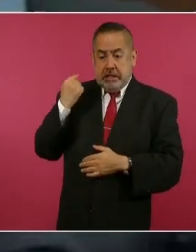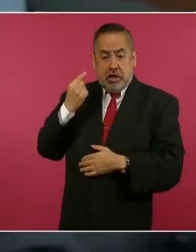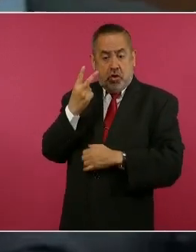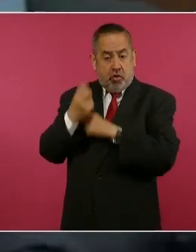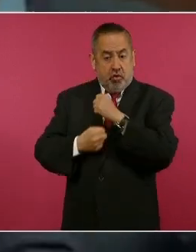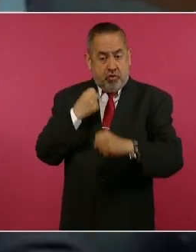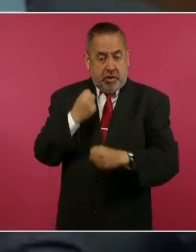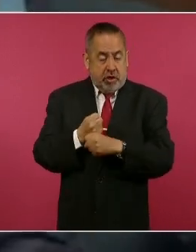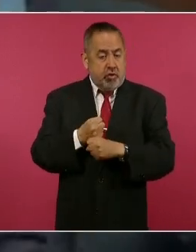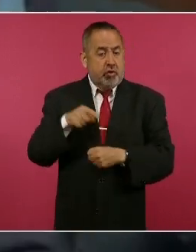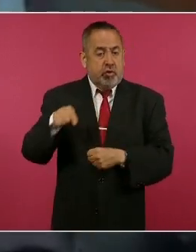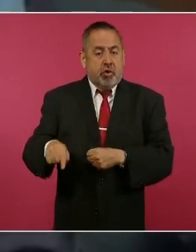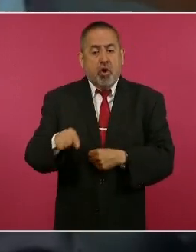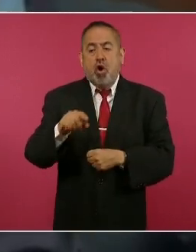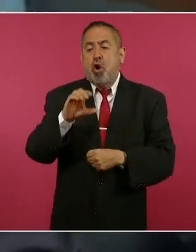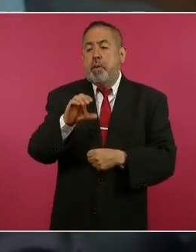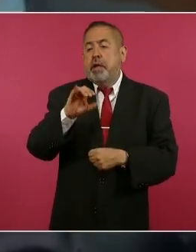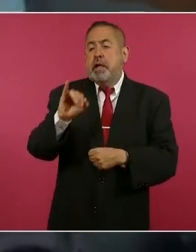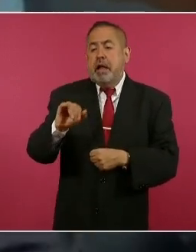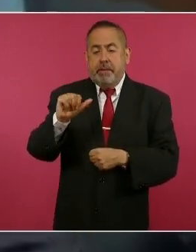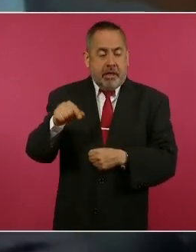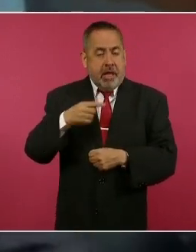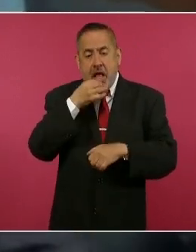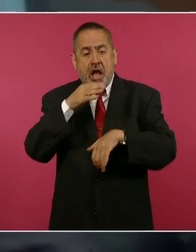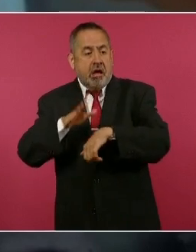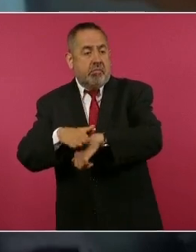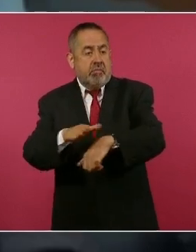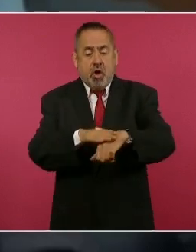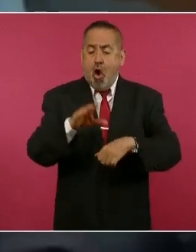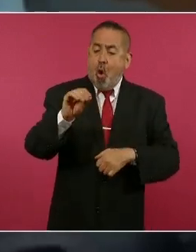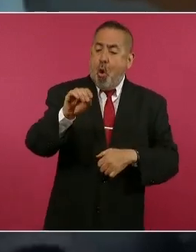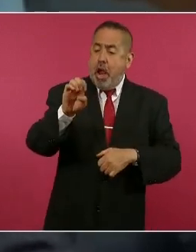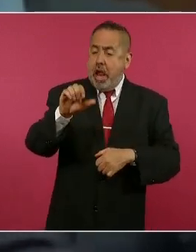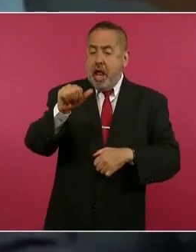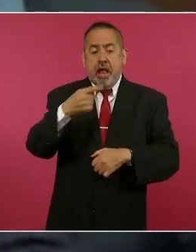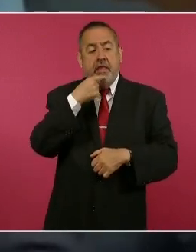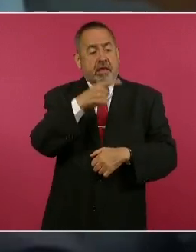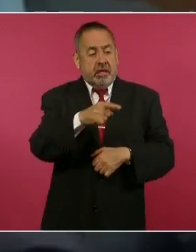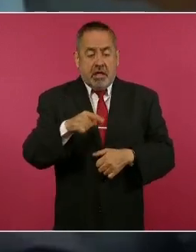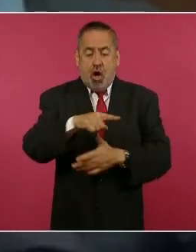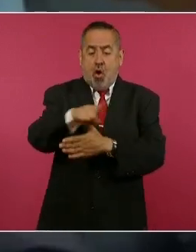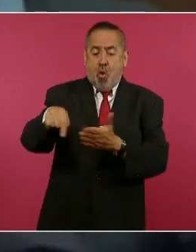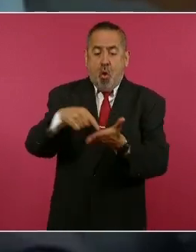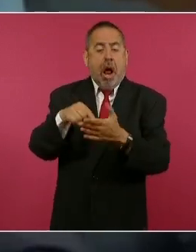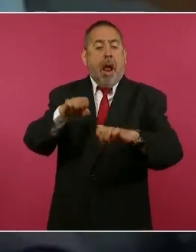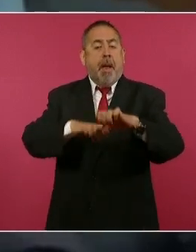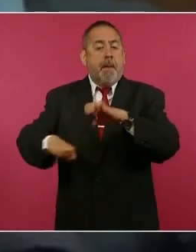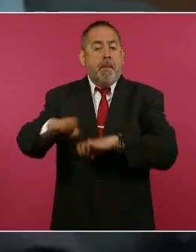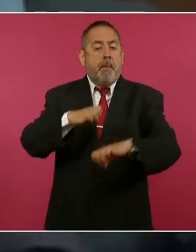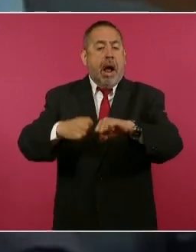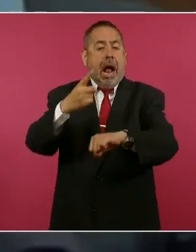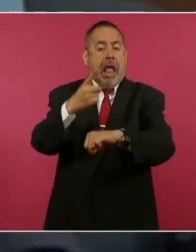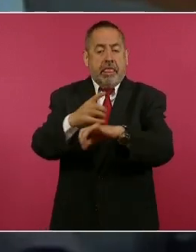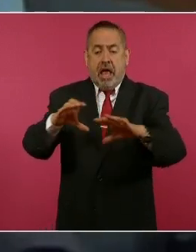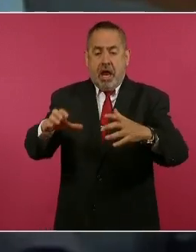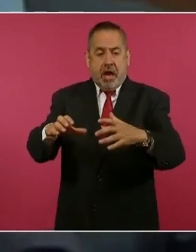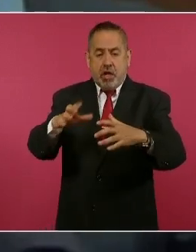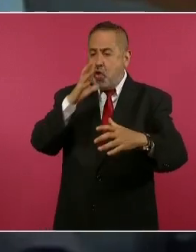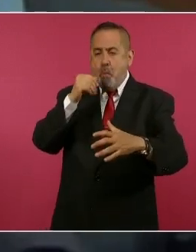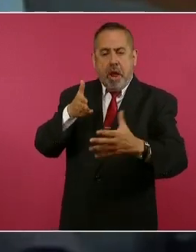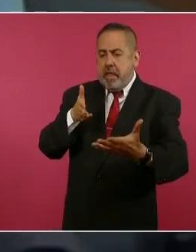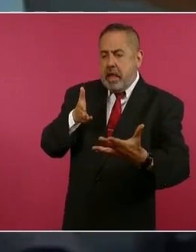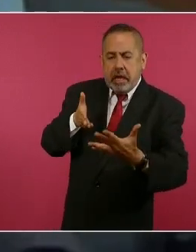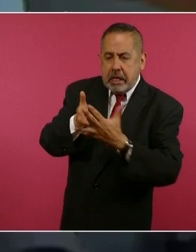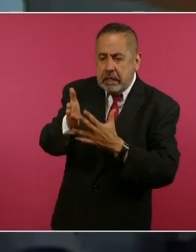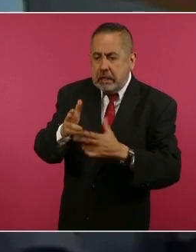Jurídico Interamericano solicitó a la Asamblea General de la OEA declaraba que la norma sobre la inviolabilidad de los locales diplomáticos no admite